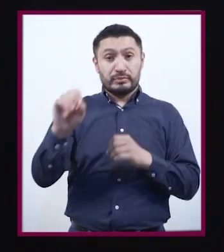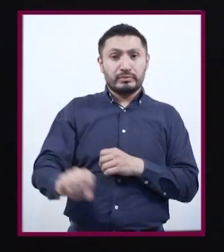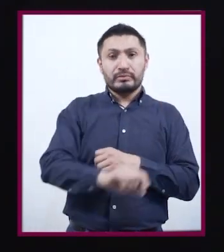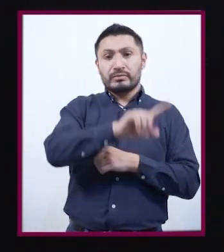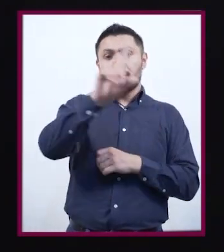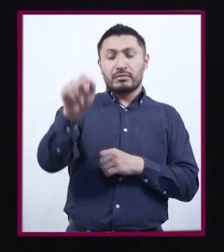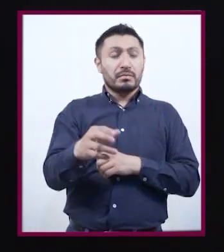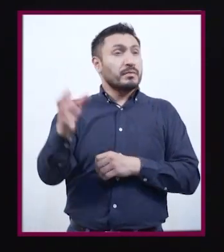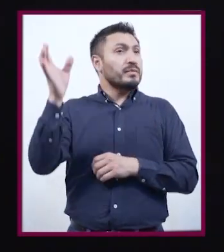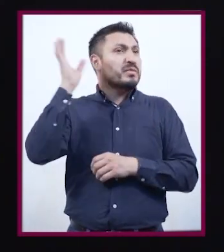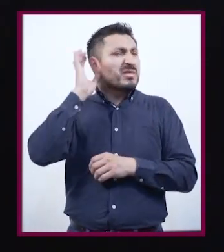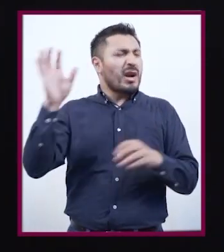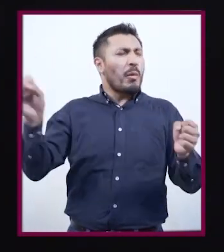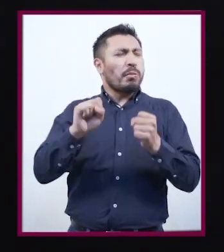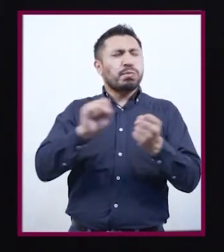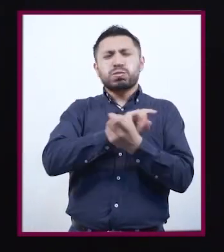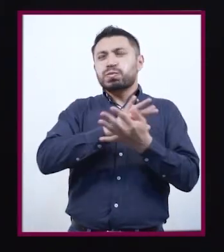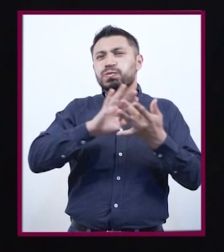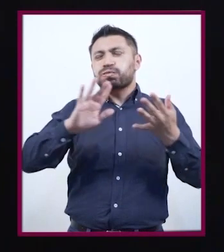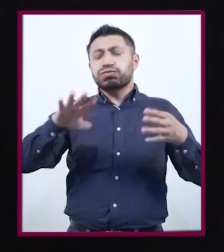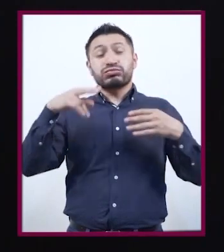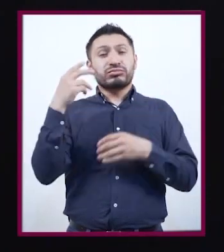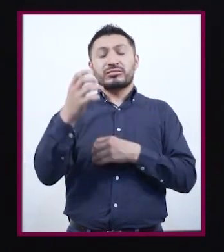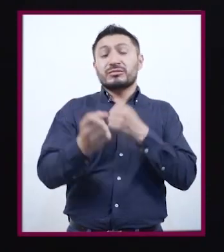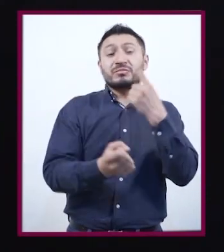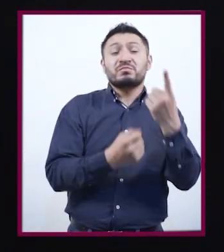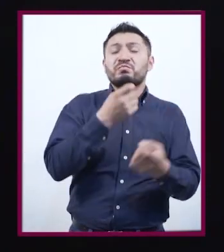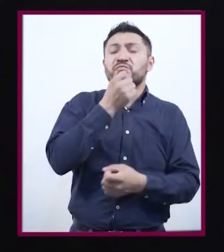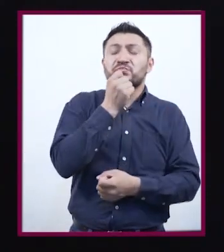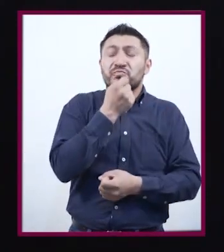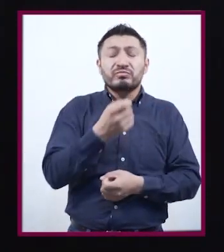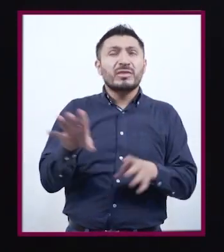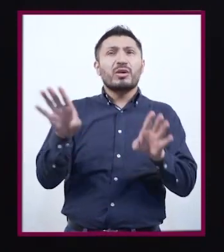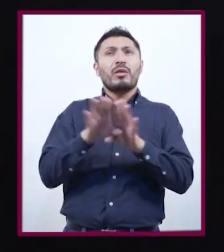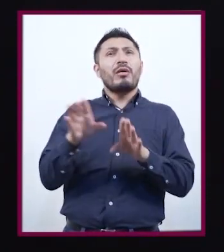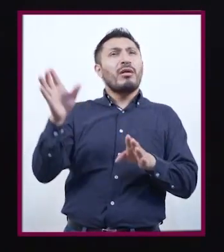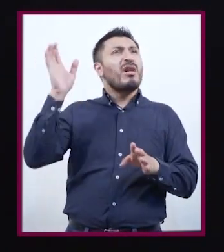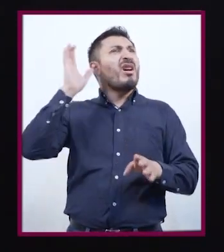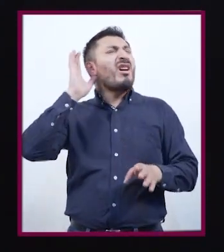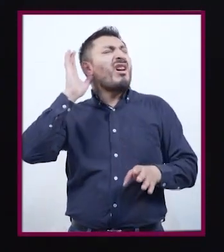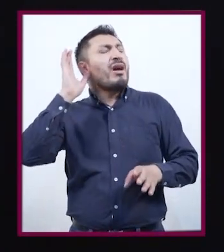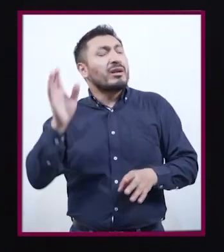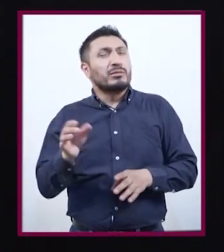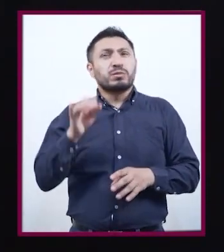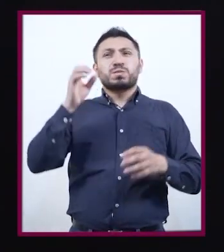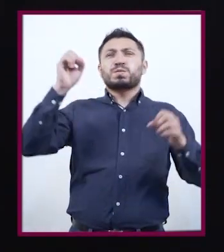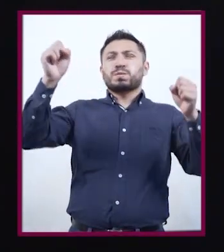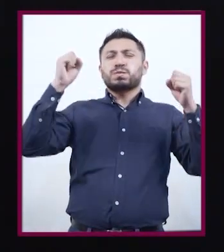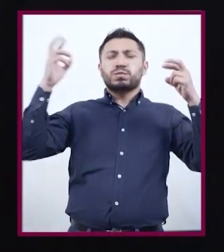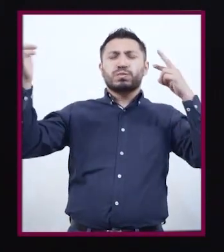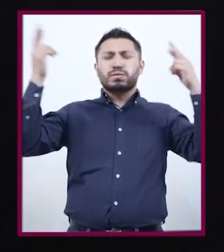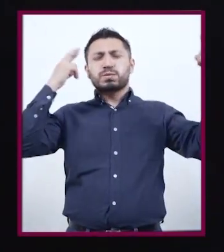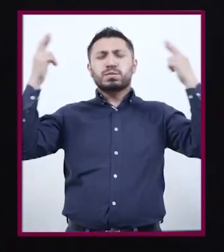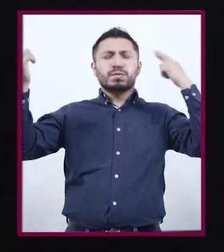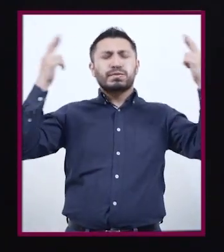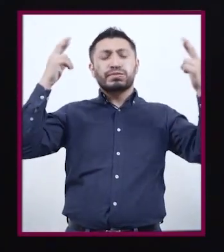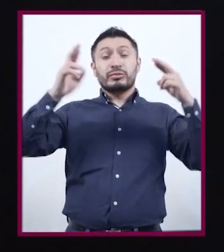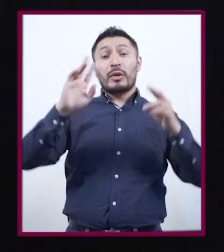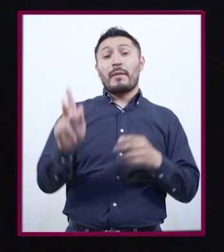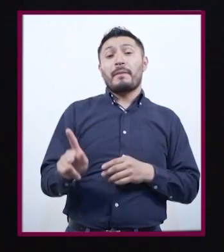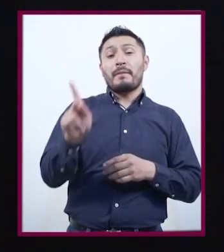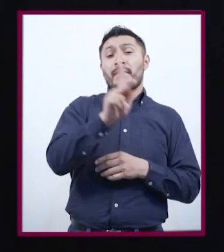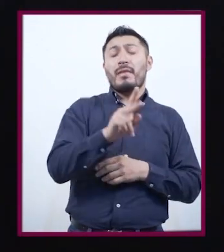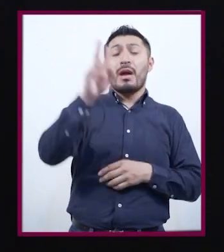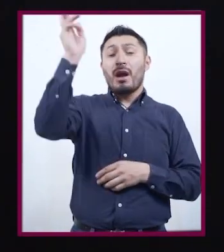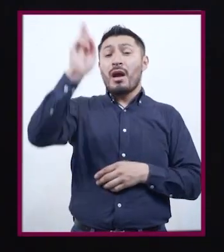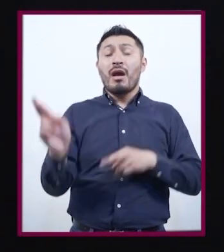aproximación. Después de oírse una estruendosa explosión, segundos después se escuchaban largos estrépitos que se asemejan a